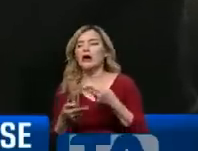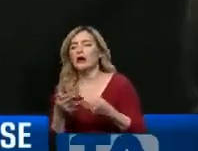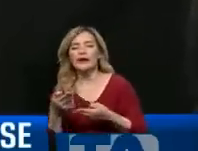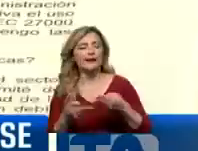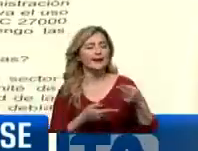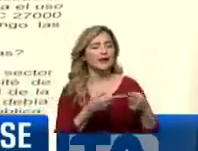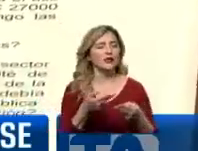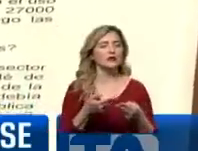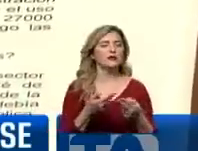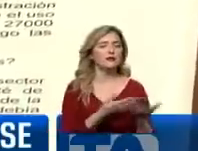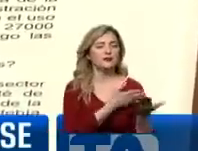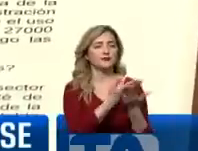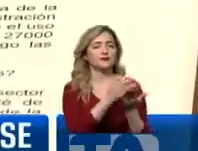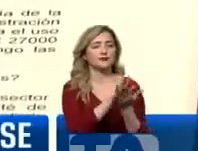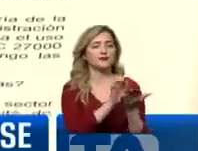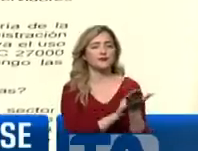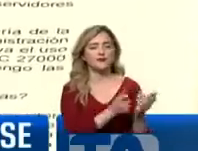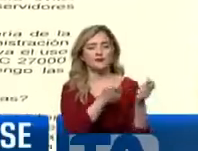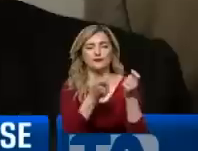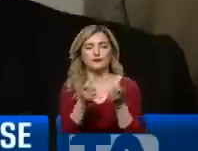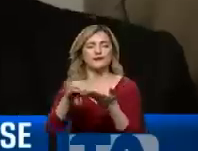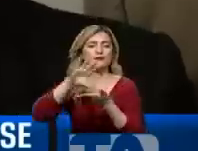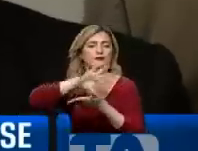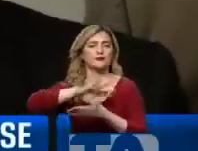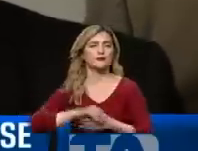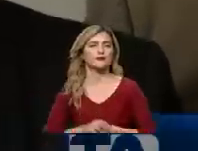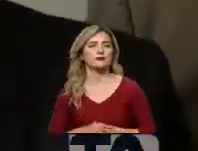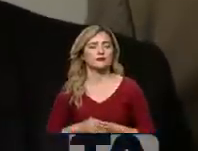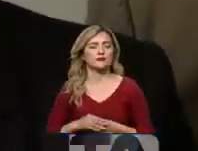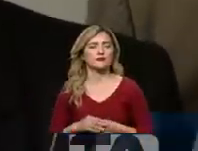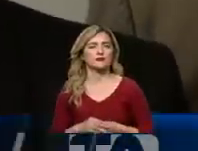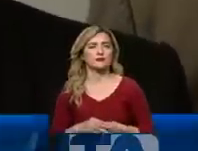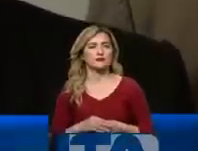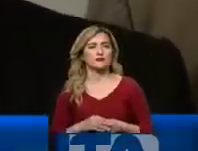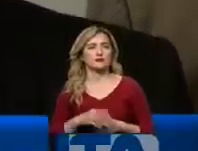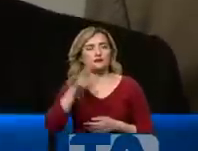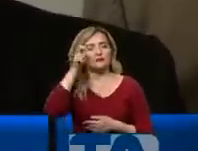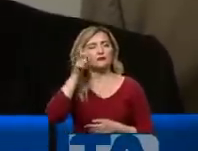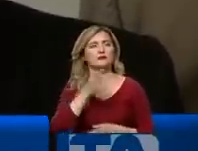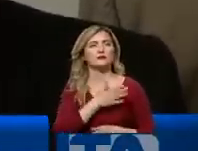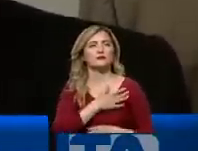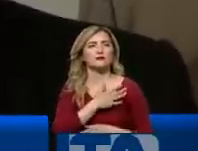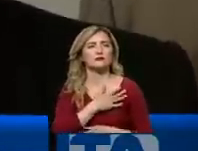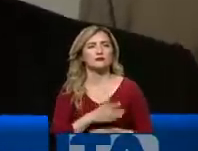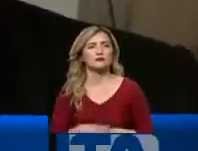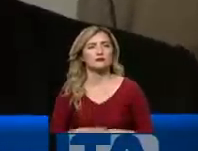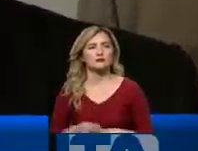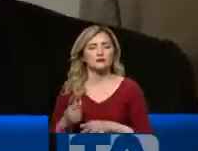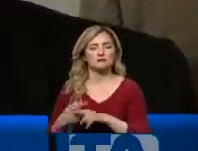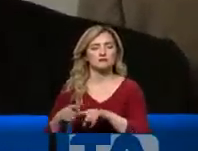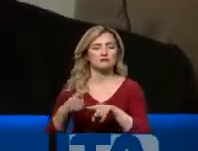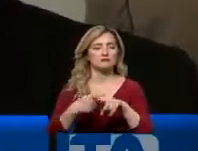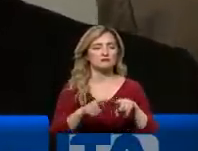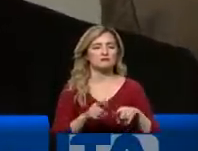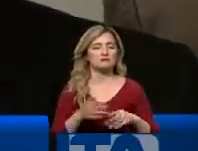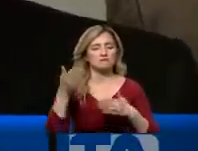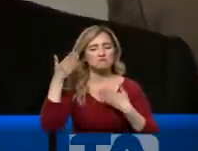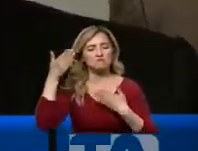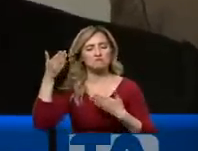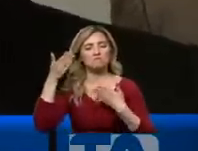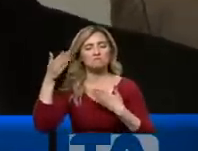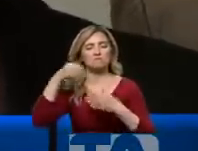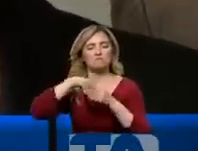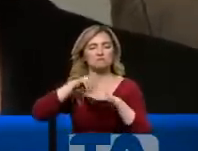cuanto lleguen los proyectos a la Asamblea. Nosotros creemos, nosotros confiamos que los distintos sectores de la política,